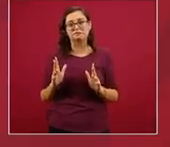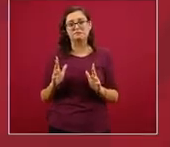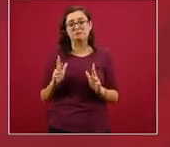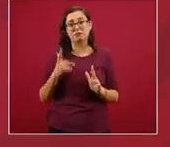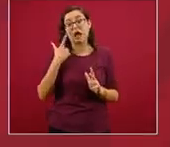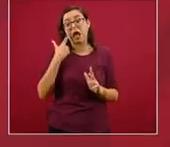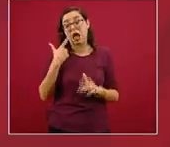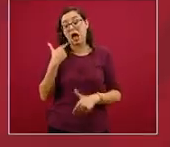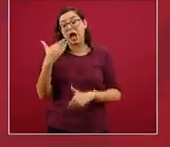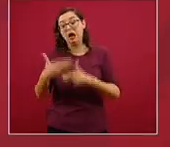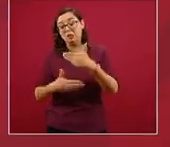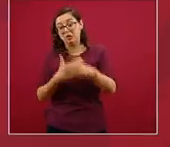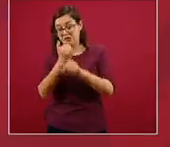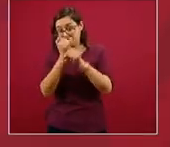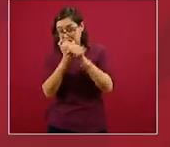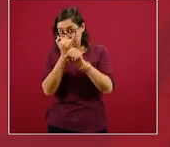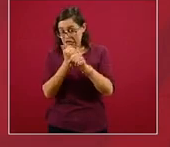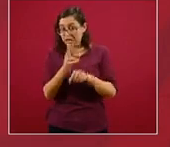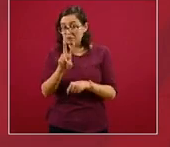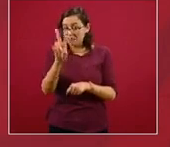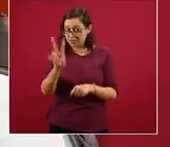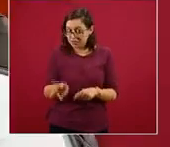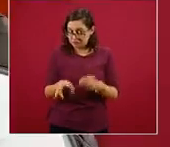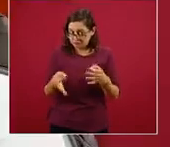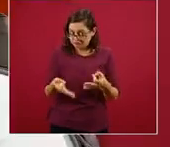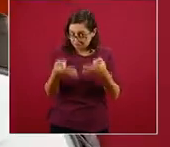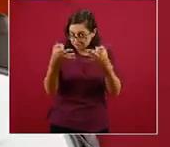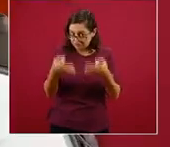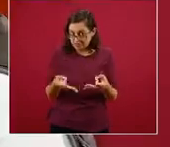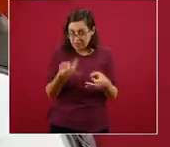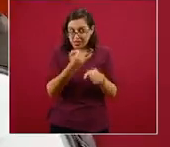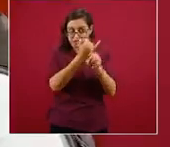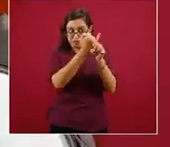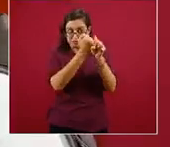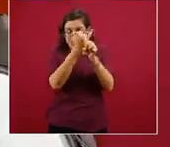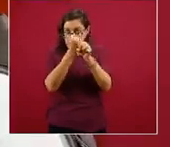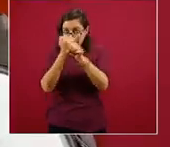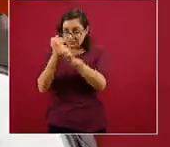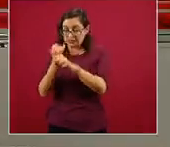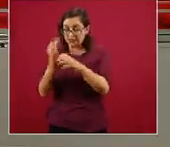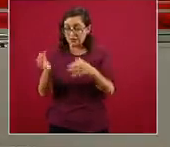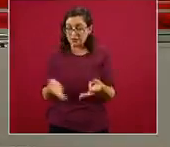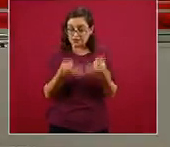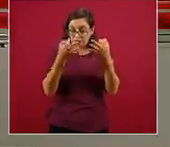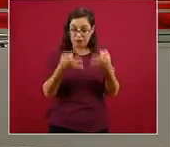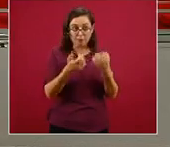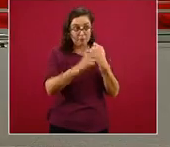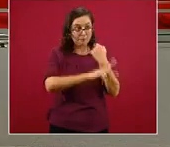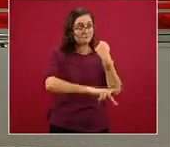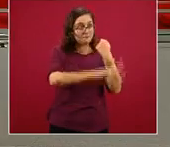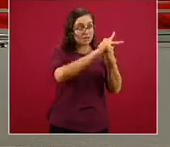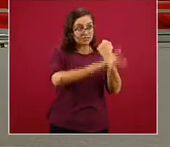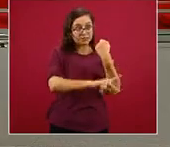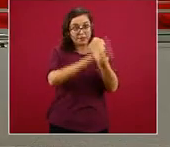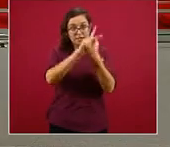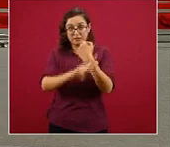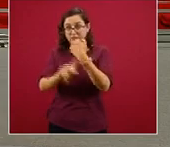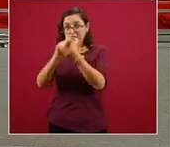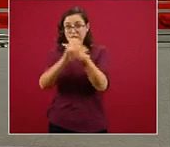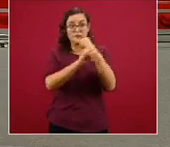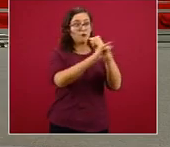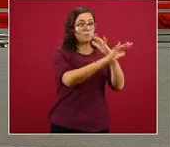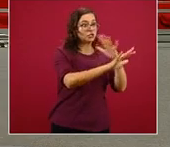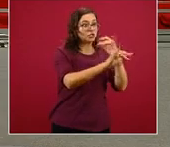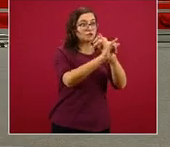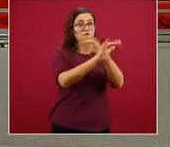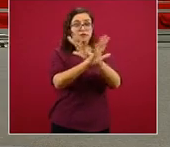que explorar y conocer fehacientemente y de fuentes además oficiales para cada uno de los países, inclusive si